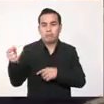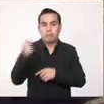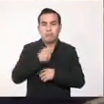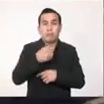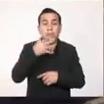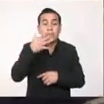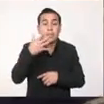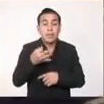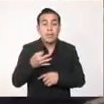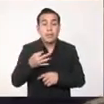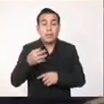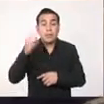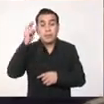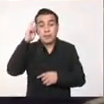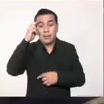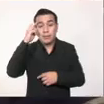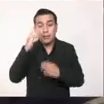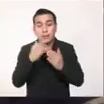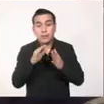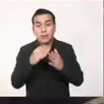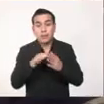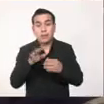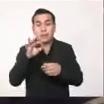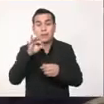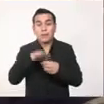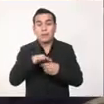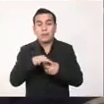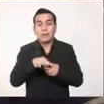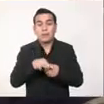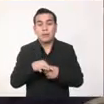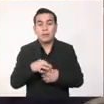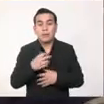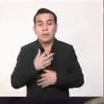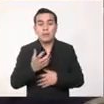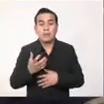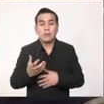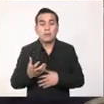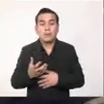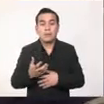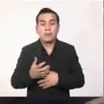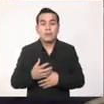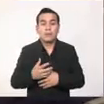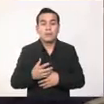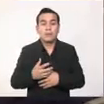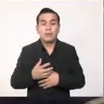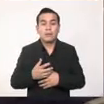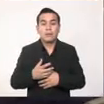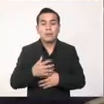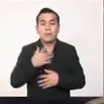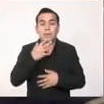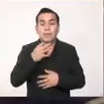La sustitución nunca se equipara a la elección. Ese es el error de los abogados constitucionalistas que consultaron.